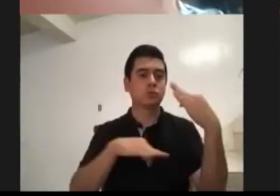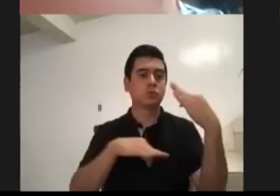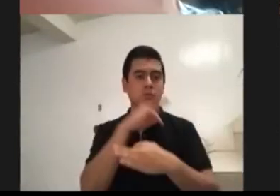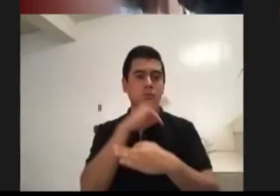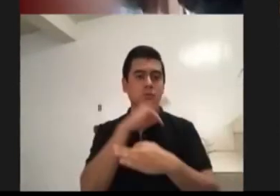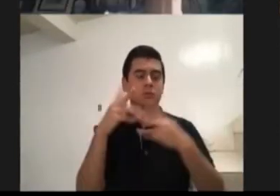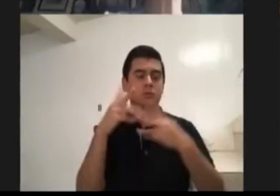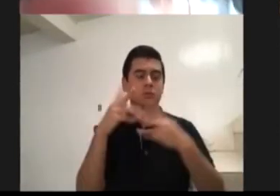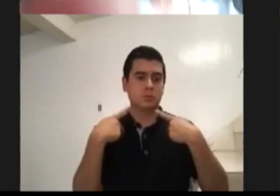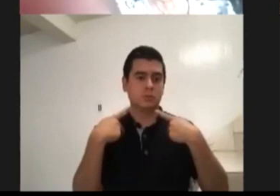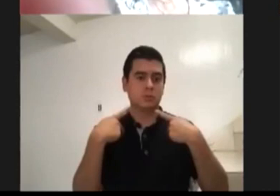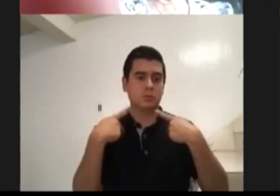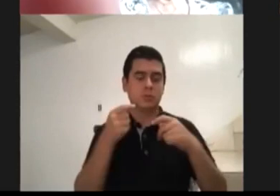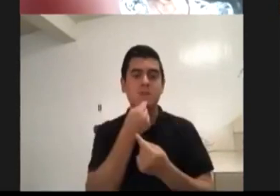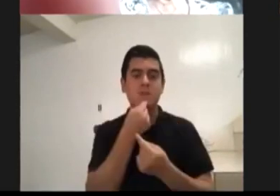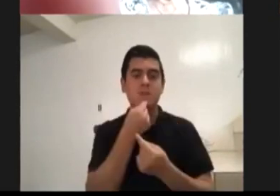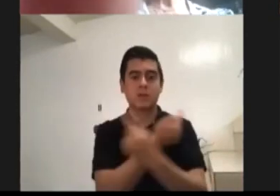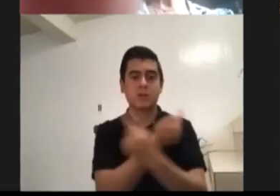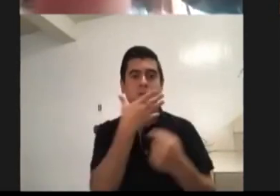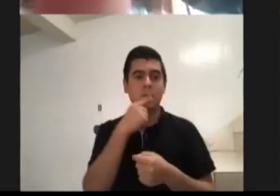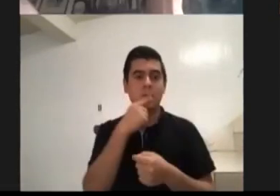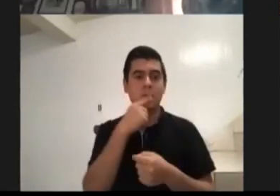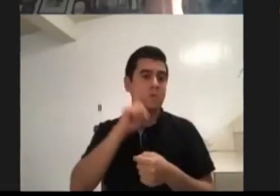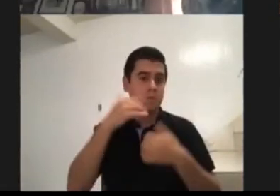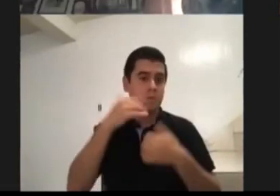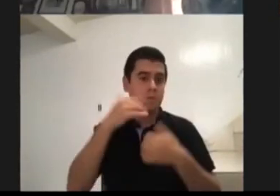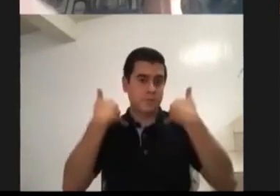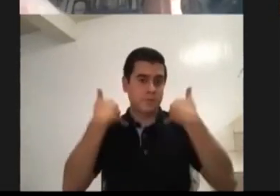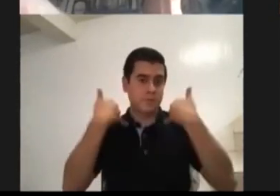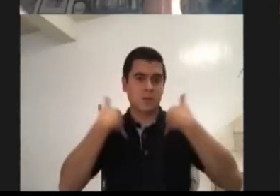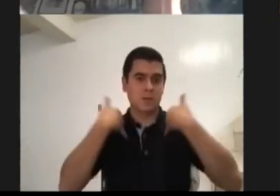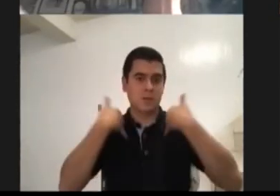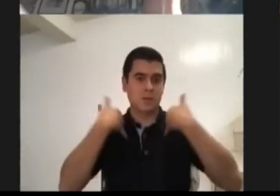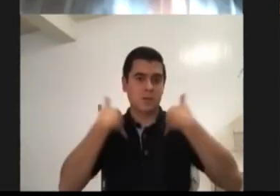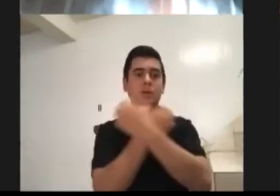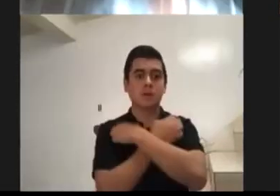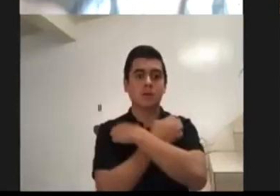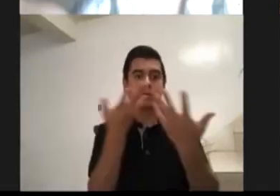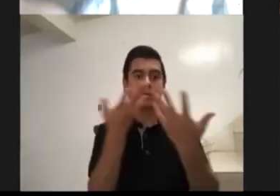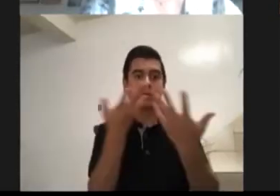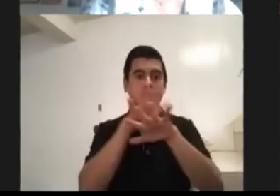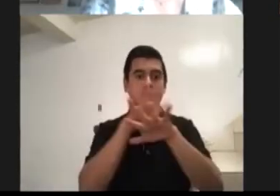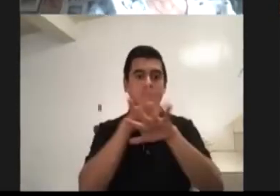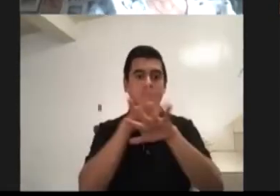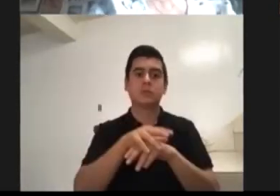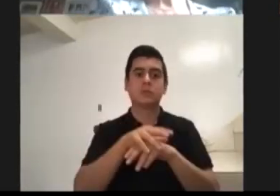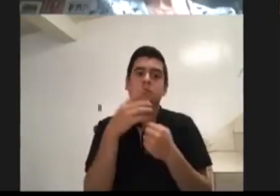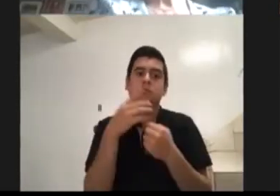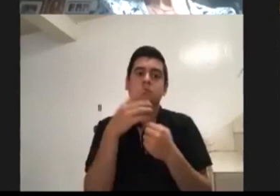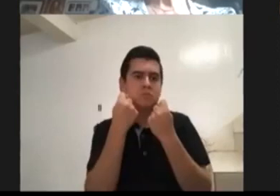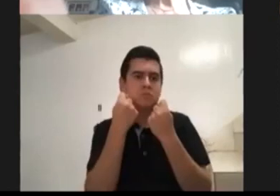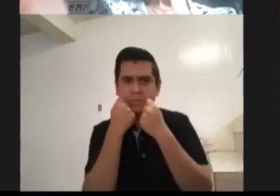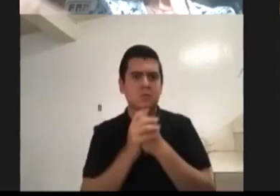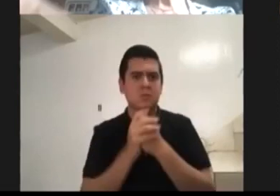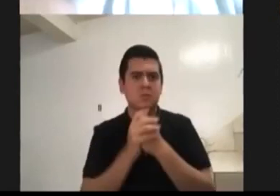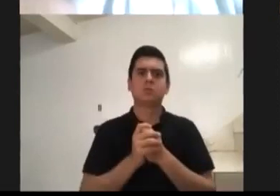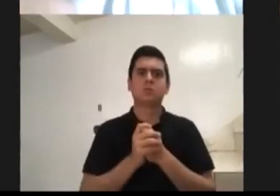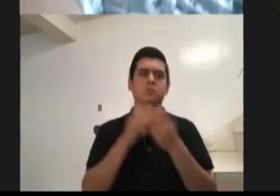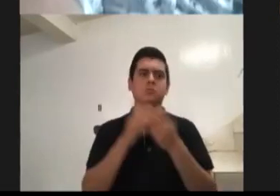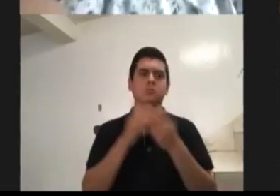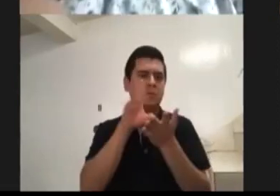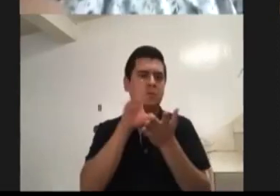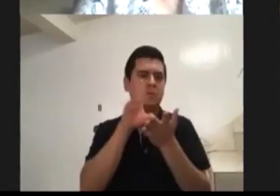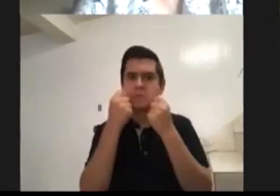adolescentes en la educación, independientemente de sus condiciones, que son pues muchísimas, tantas como la diversidad humana permite.